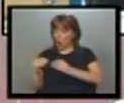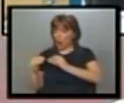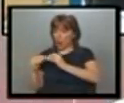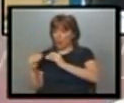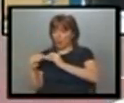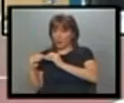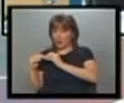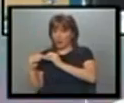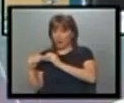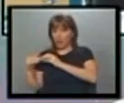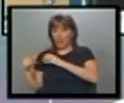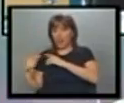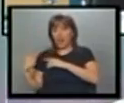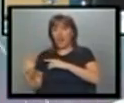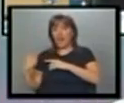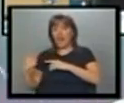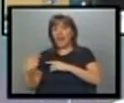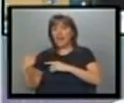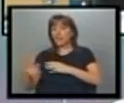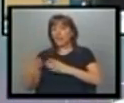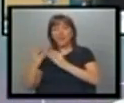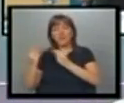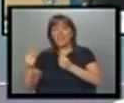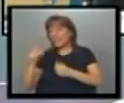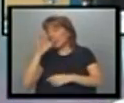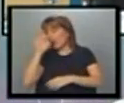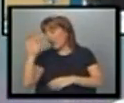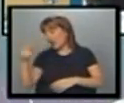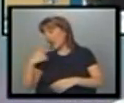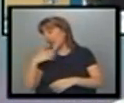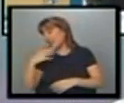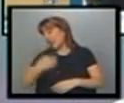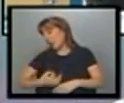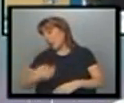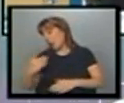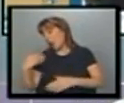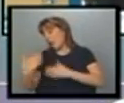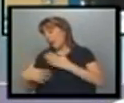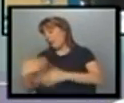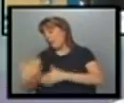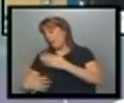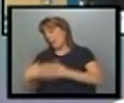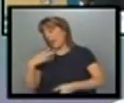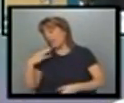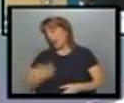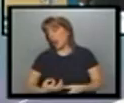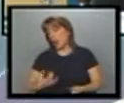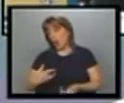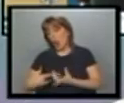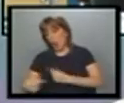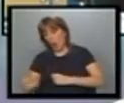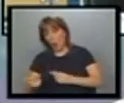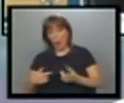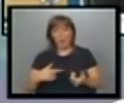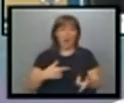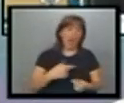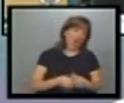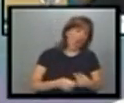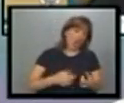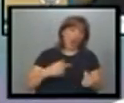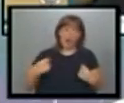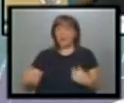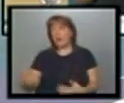que eso se iba a terminar. La impunidad, esta cosa de la compra obscena de las más